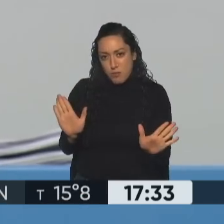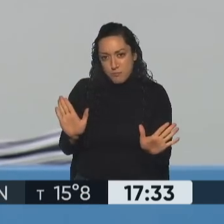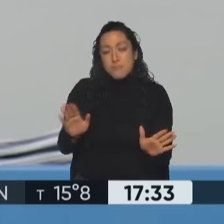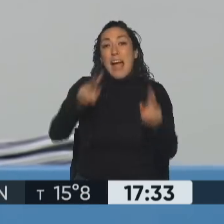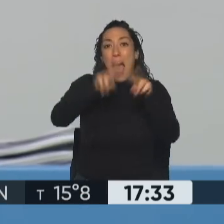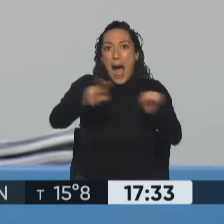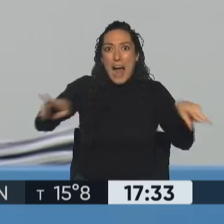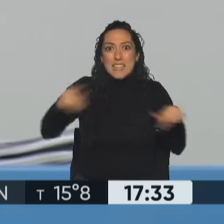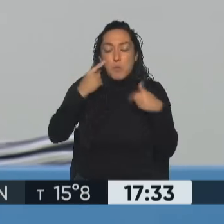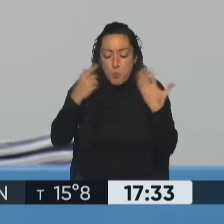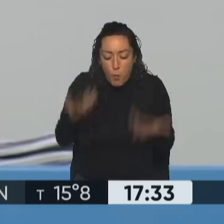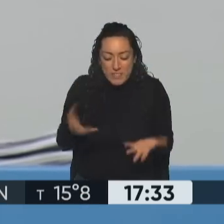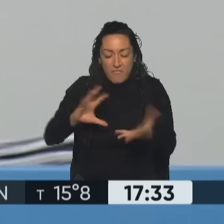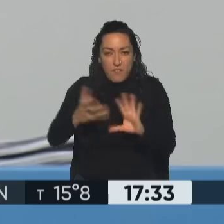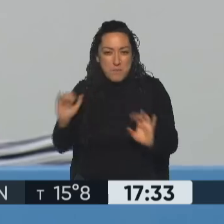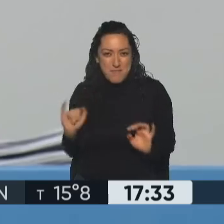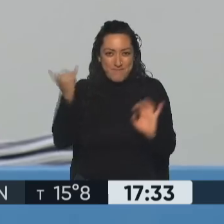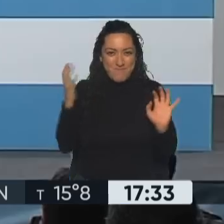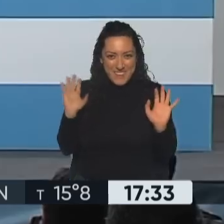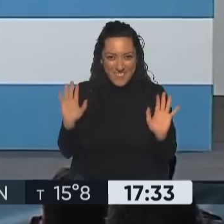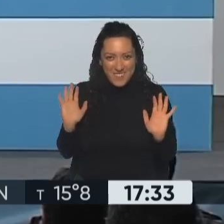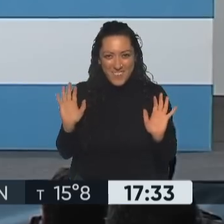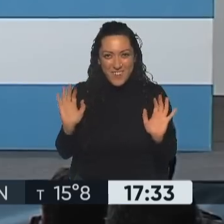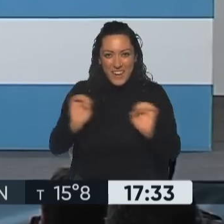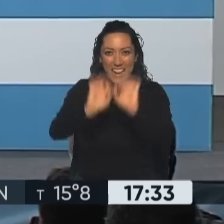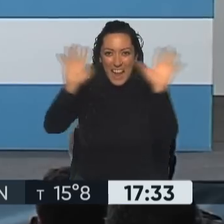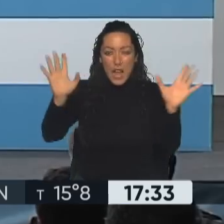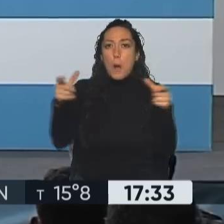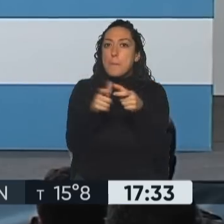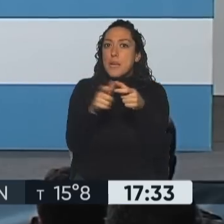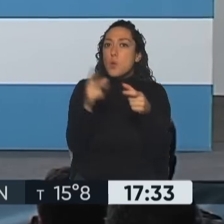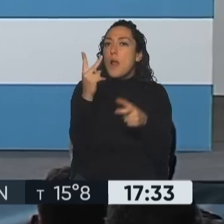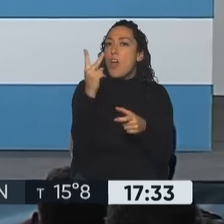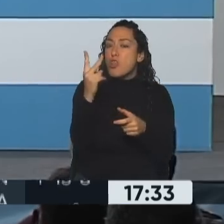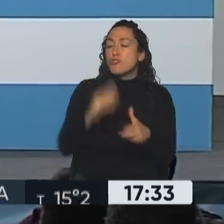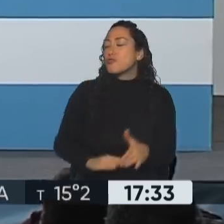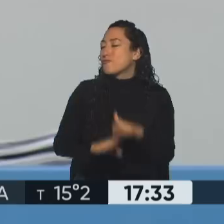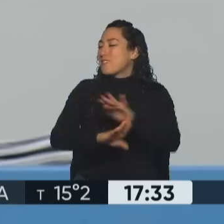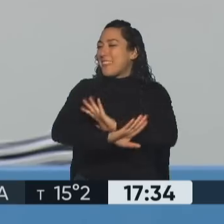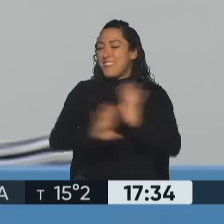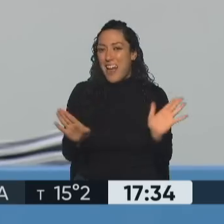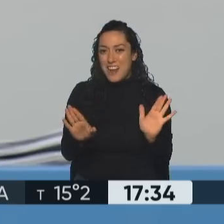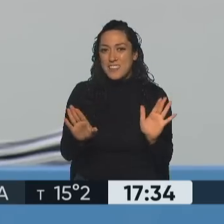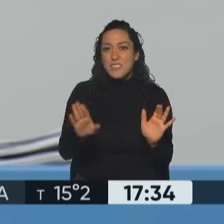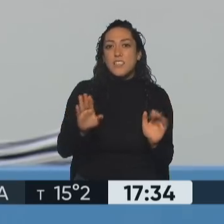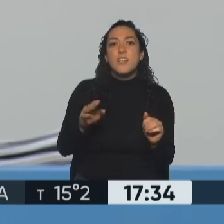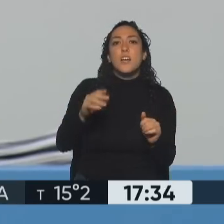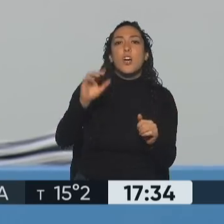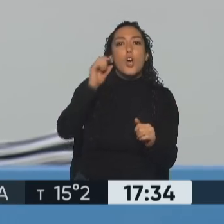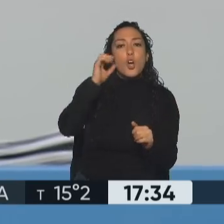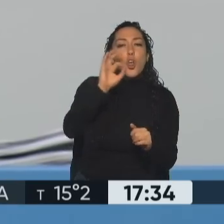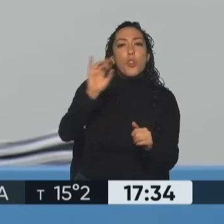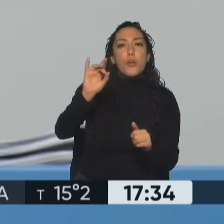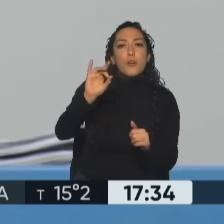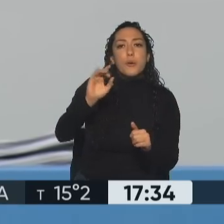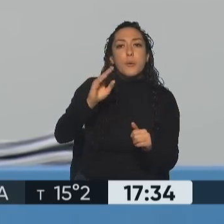cosas con mayor eficiencia y claridad, ¿no? Hay dos películas que para mí son centrales. Goodbye Lenin, si la